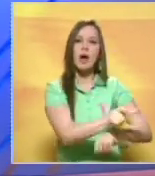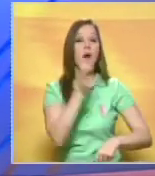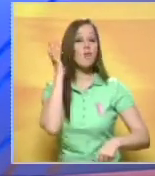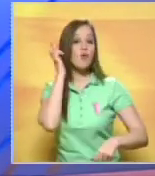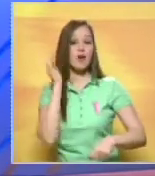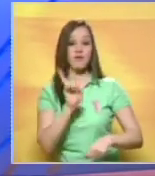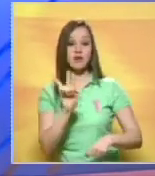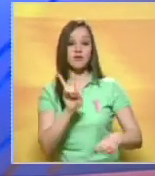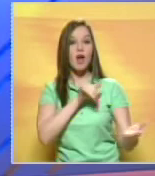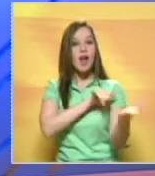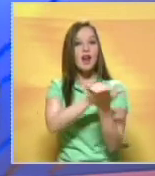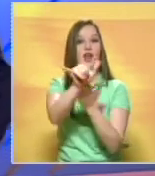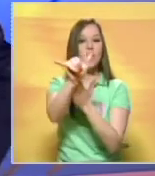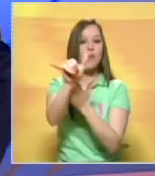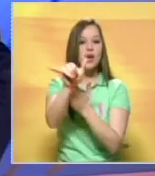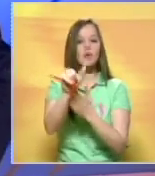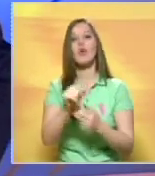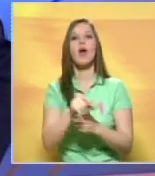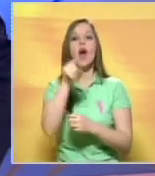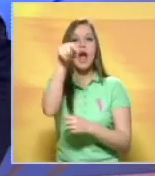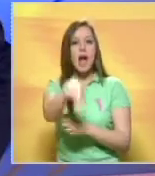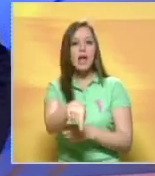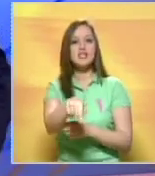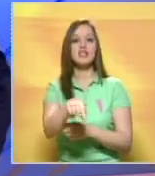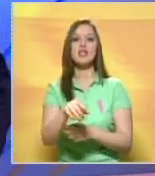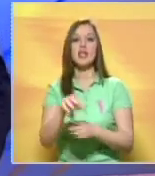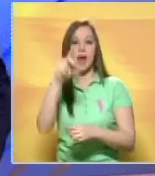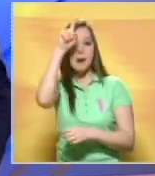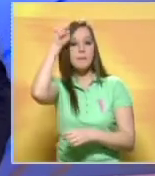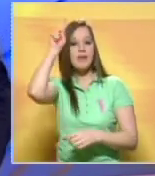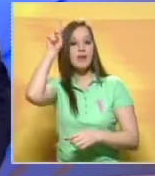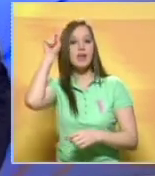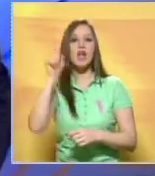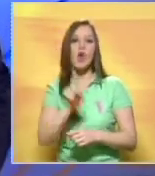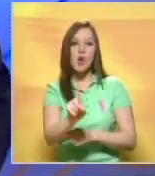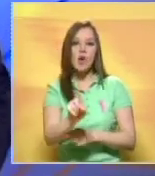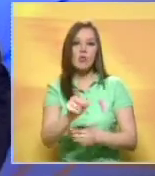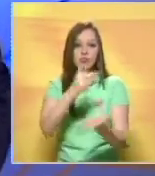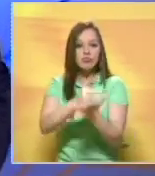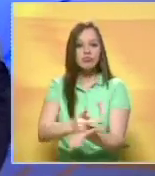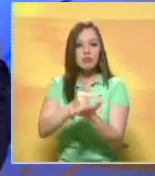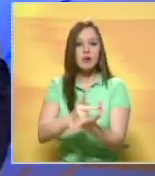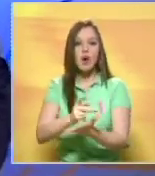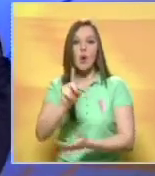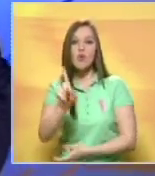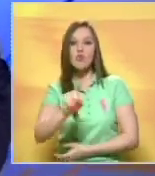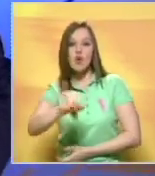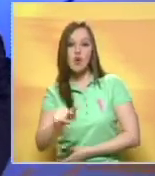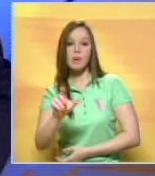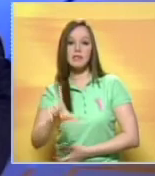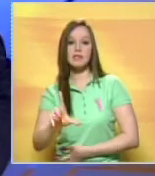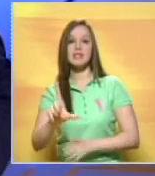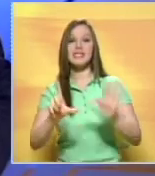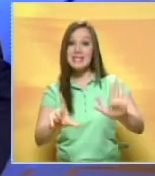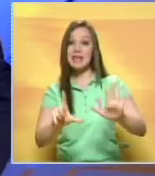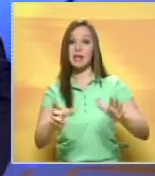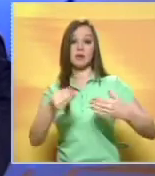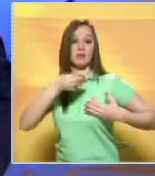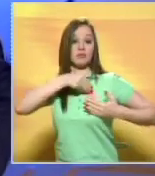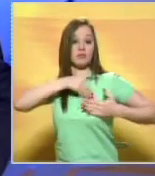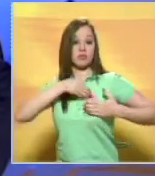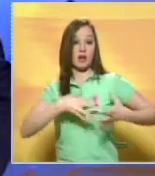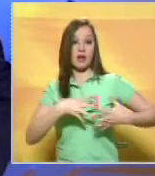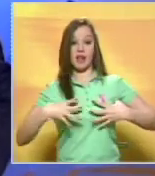en el aeropuerto Adolfo Suárez en Madrid, Barajas, con 1,7 kilos de cocaína escondidos en sus